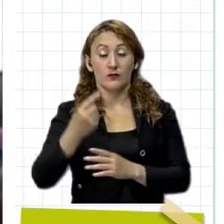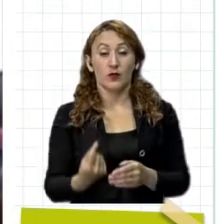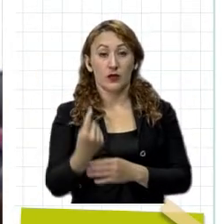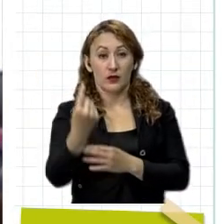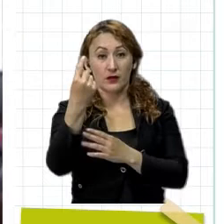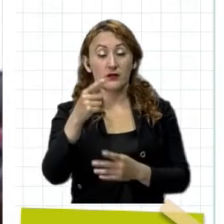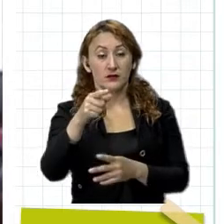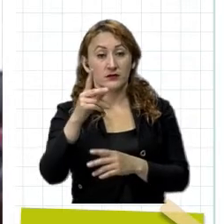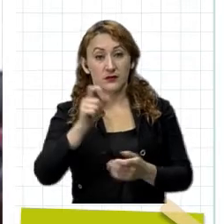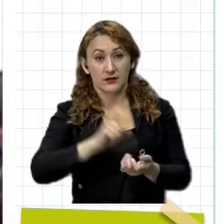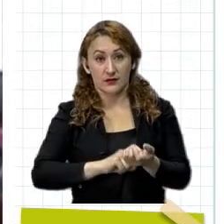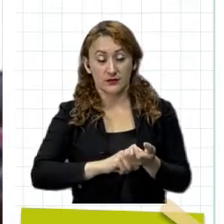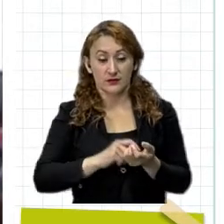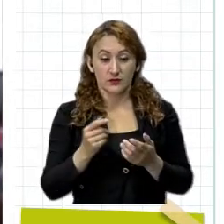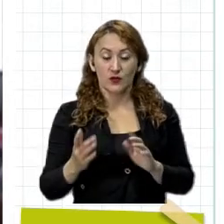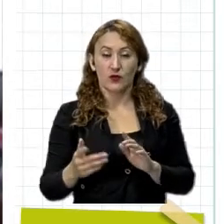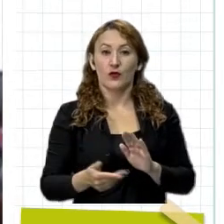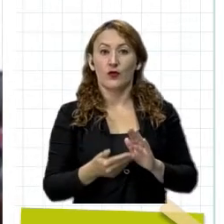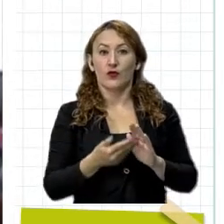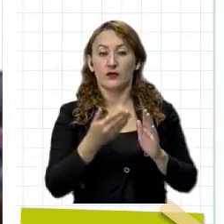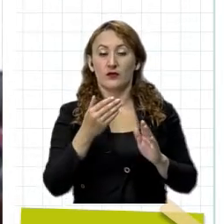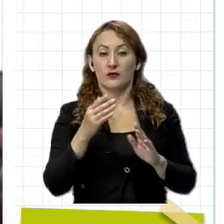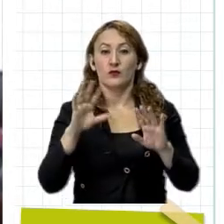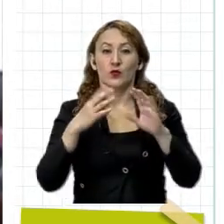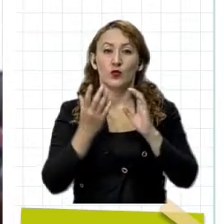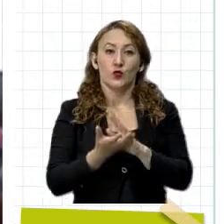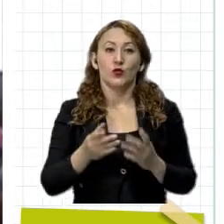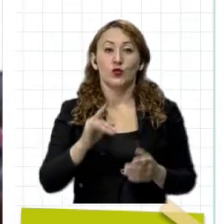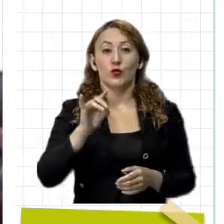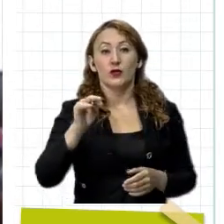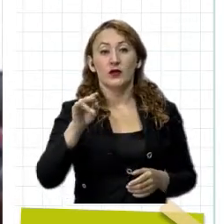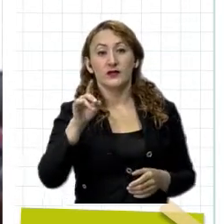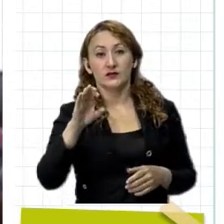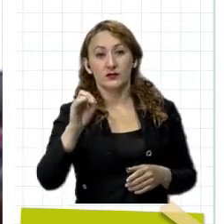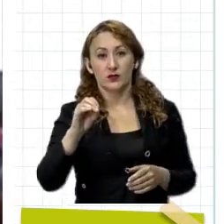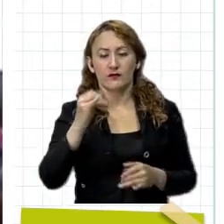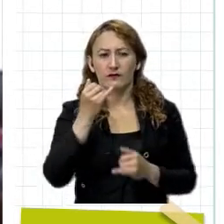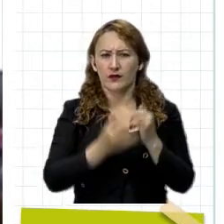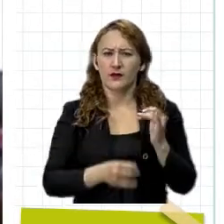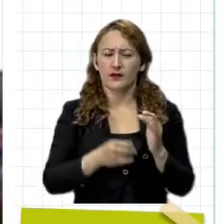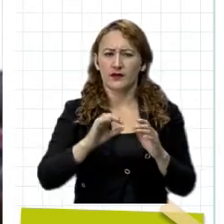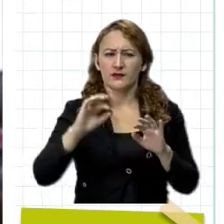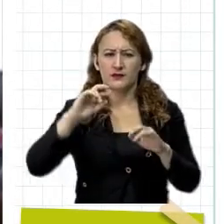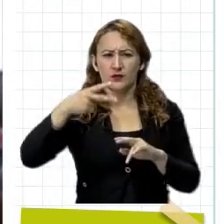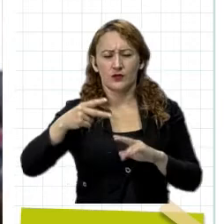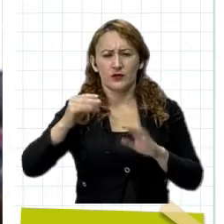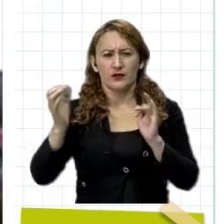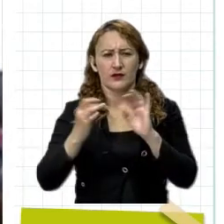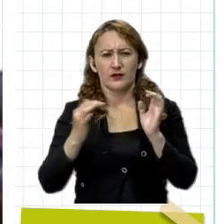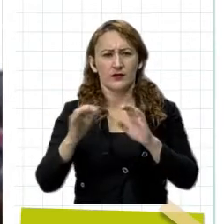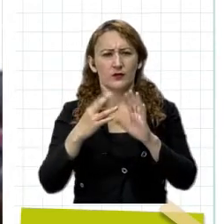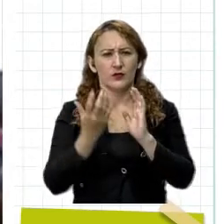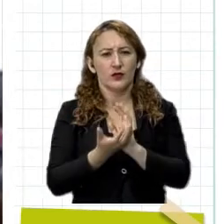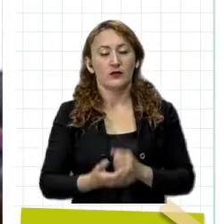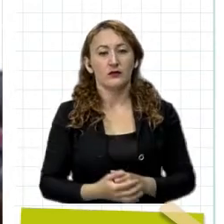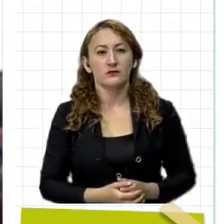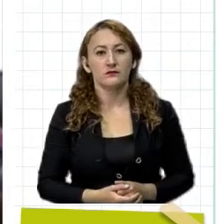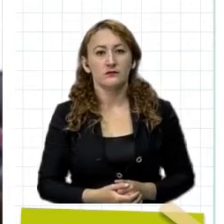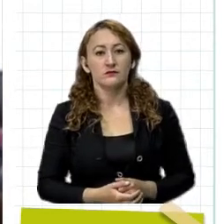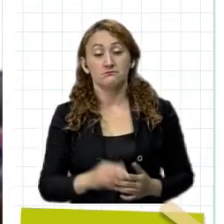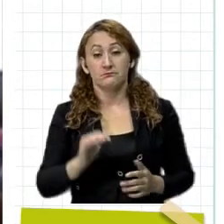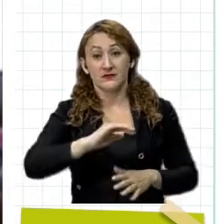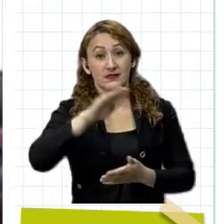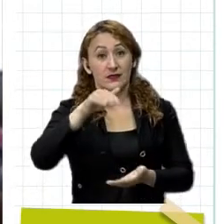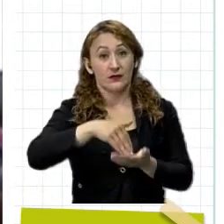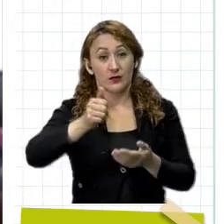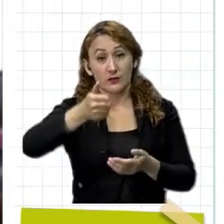en el mundo vigentes en la UNESCO desde el final de la Segunda Guerra Mundial, que ponían en el centro la educación y